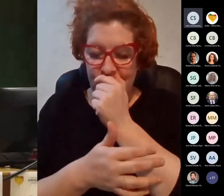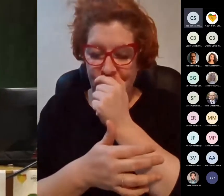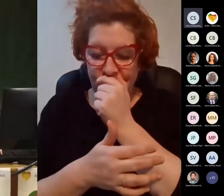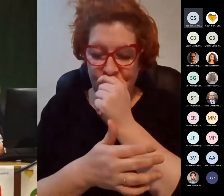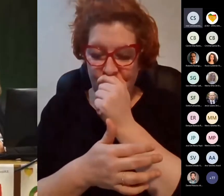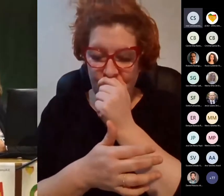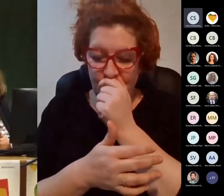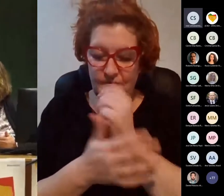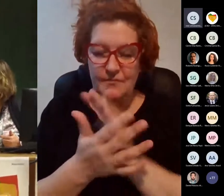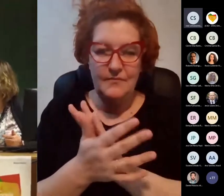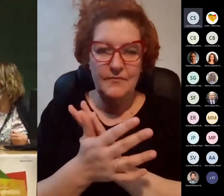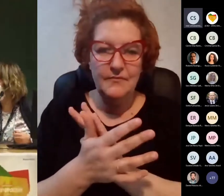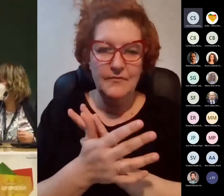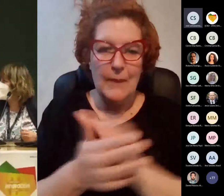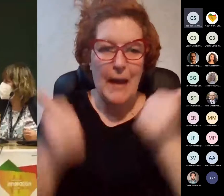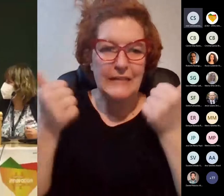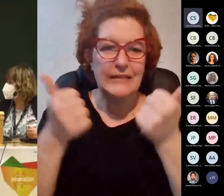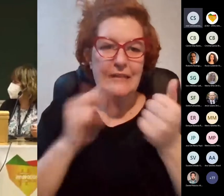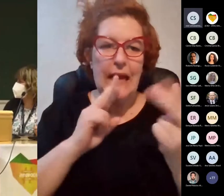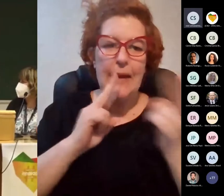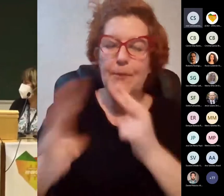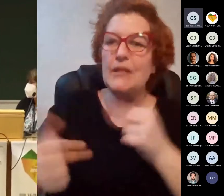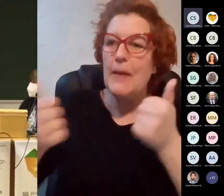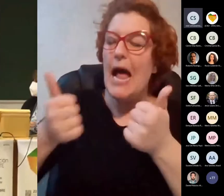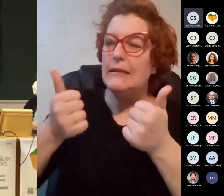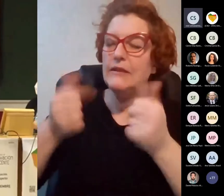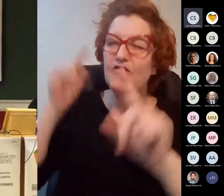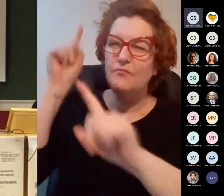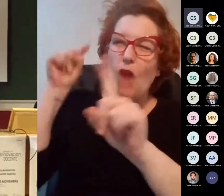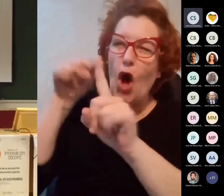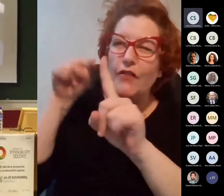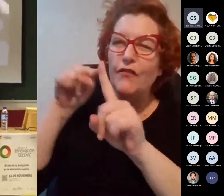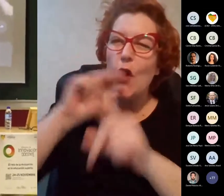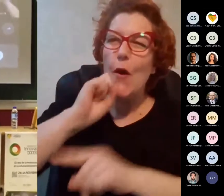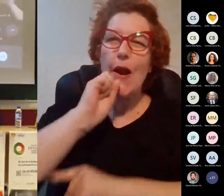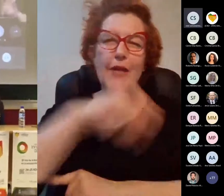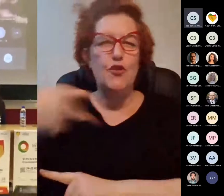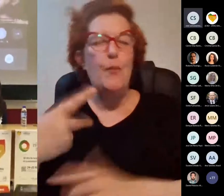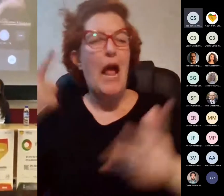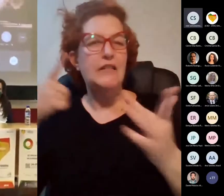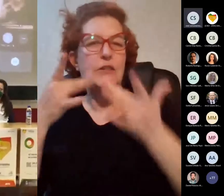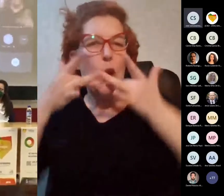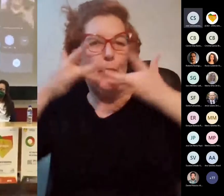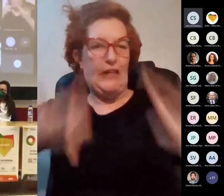hay unas respuestas más tangibles o más objetivas. ¿Cómo lo veis?